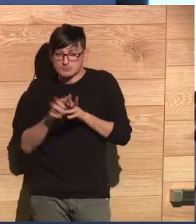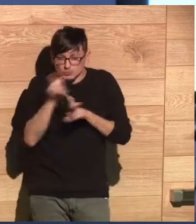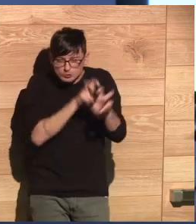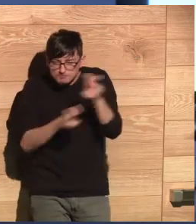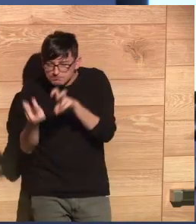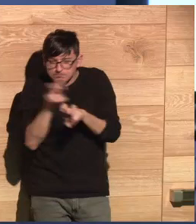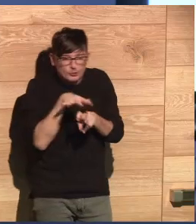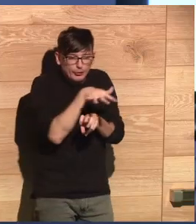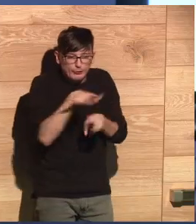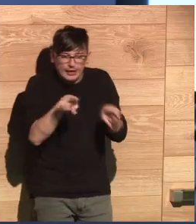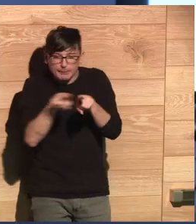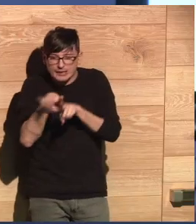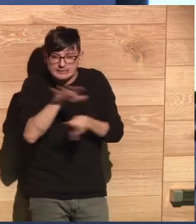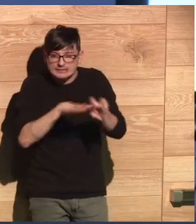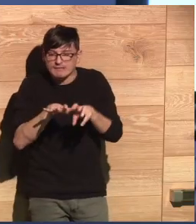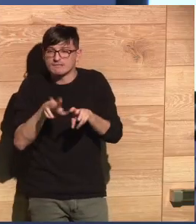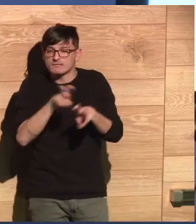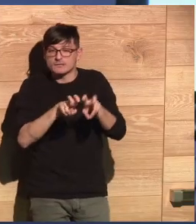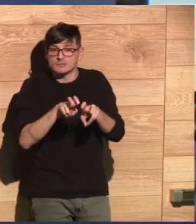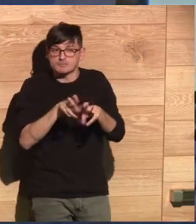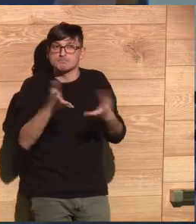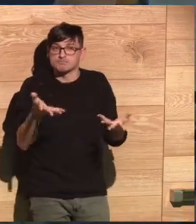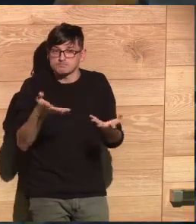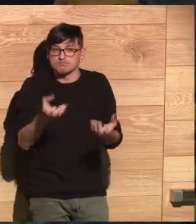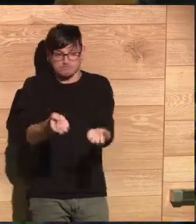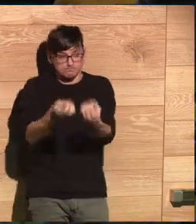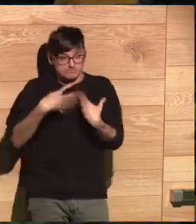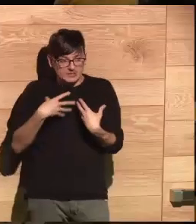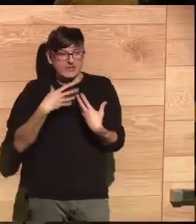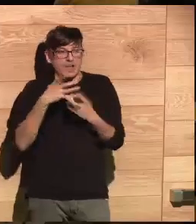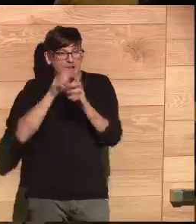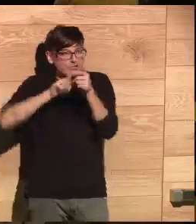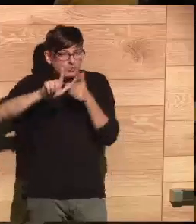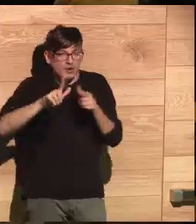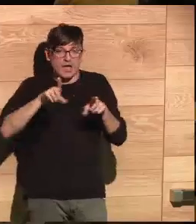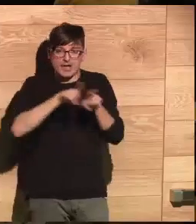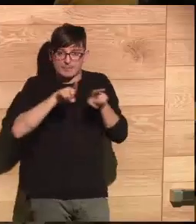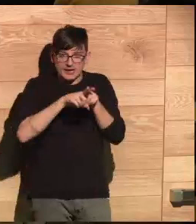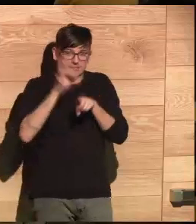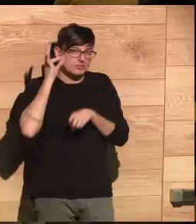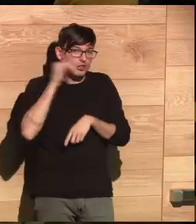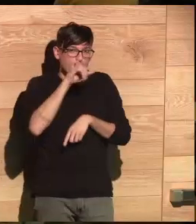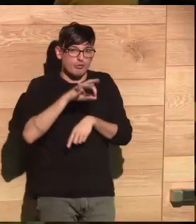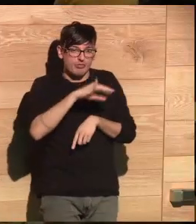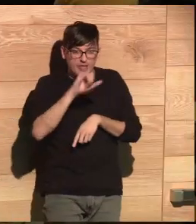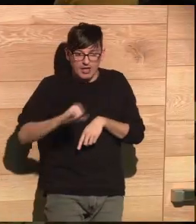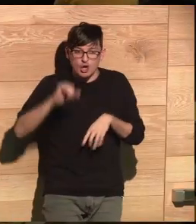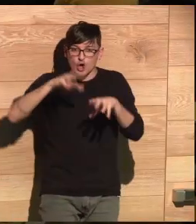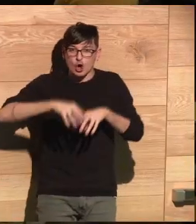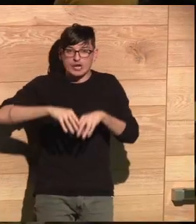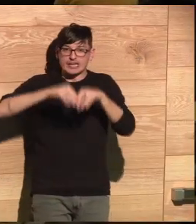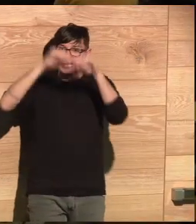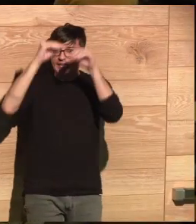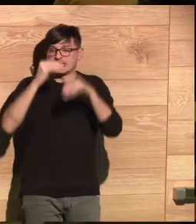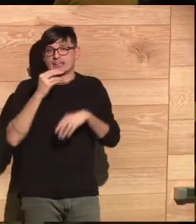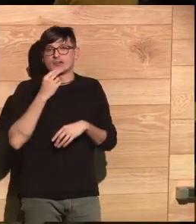buscó. Así conocimos la heroica aventura de las hermanas Touza. En una colina de Jerusalén hay un árbol que